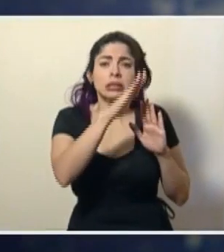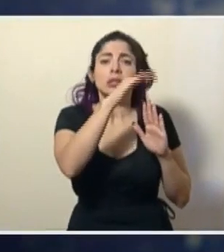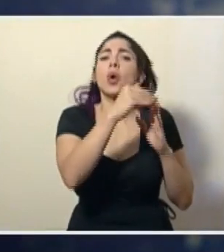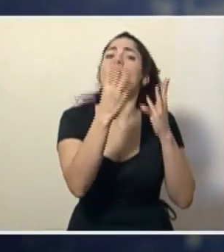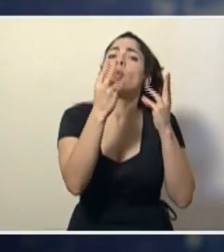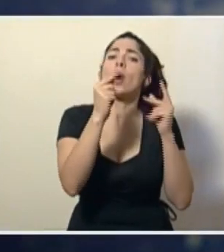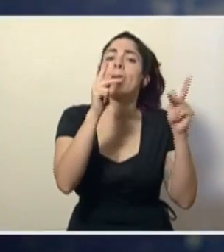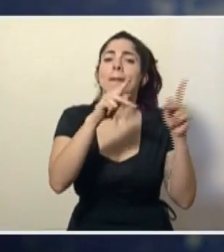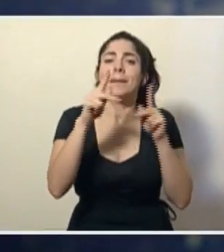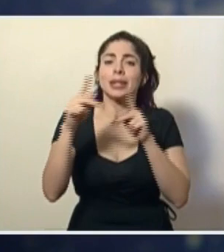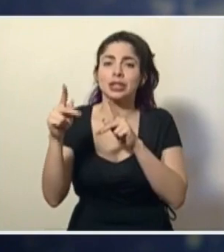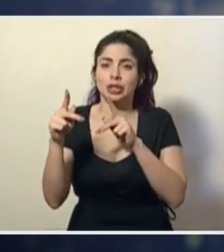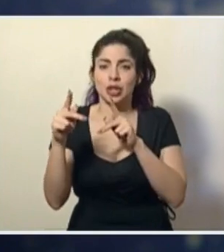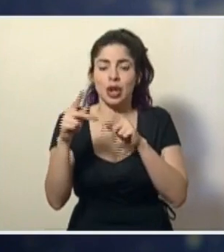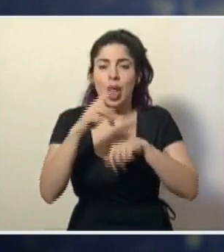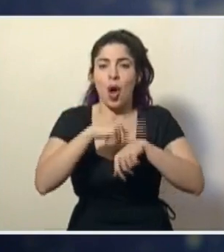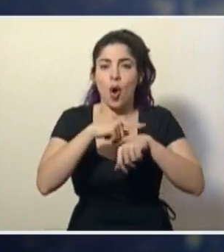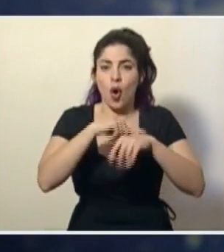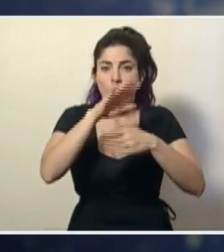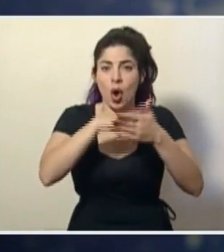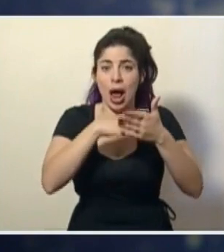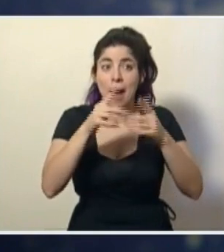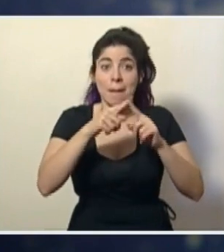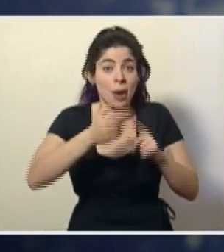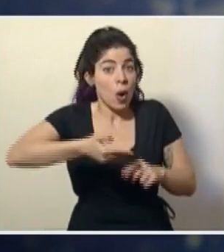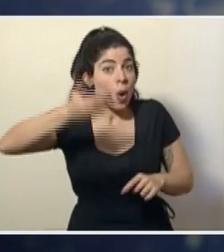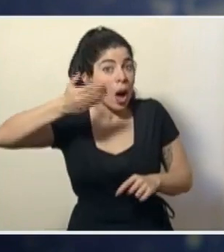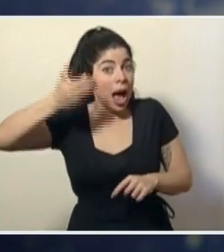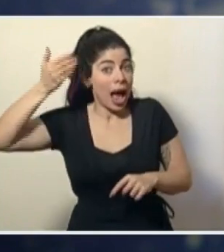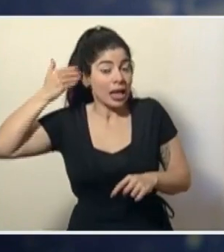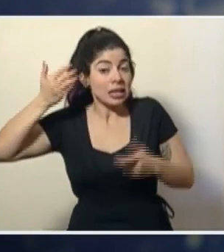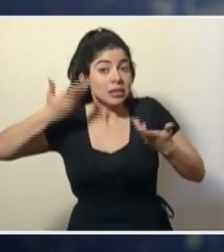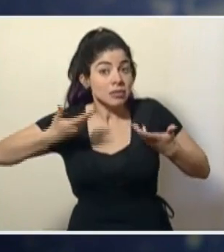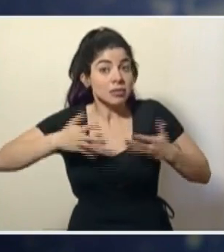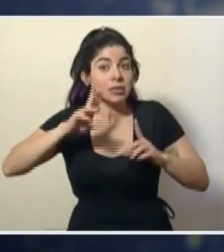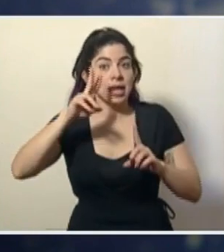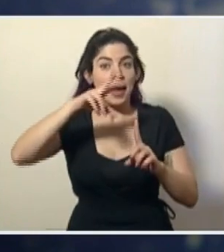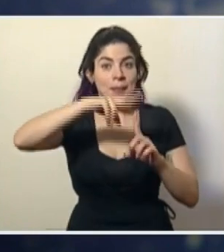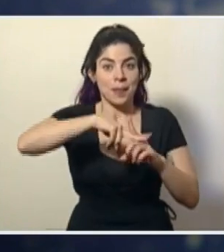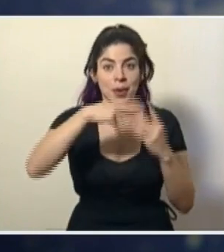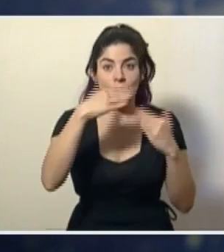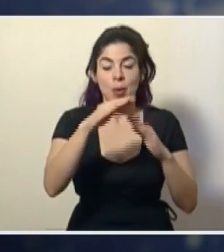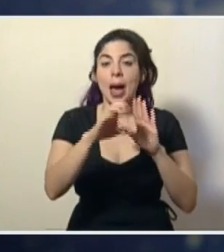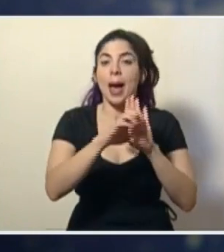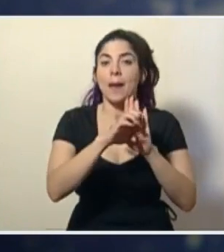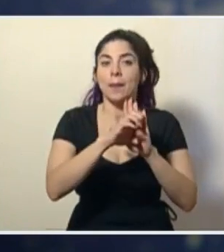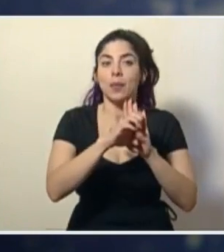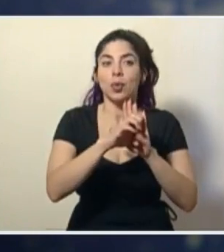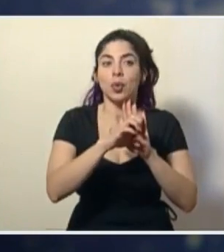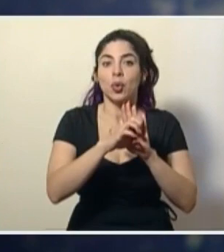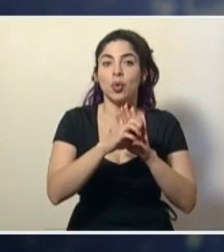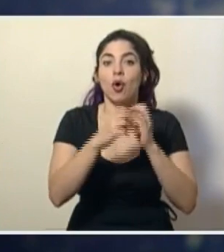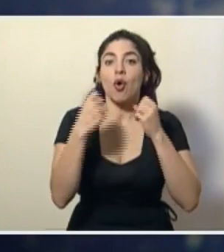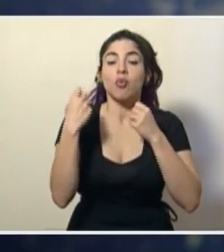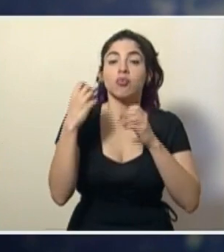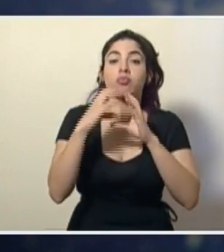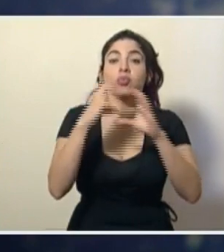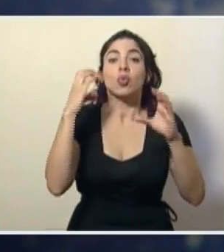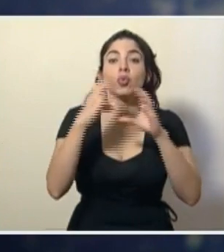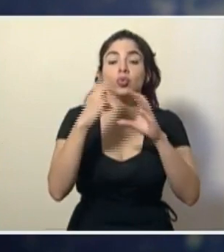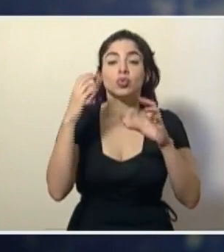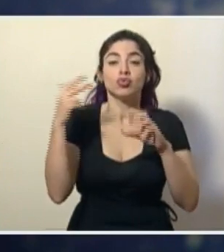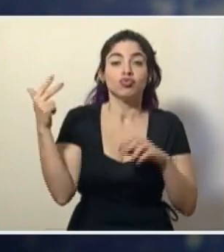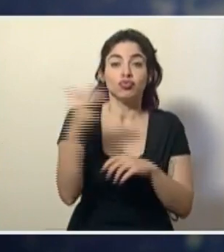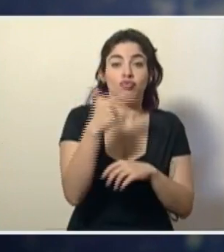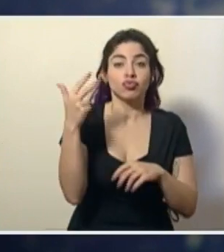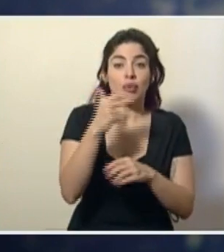de personas que se dan a diferentes horas, pero ya antes, cuando se habían tomado medidas como la reducción en la cantidad de carreras que se hacían, en